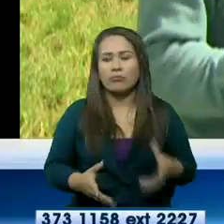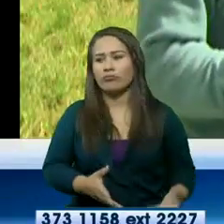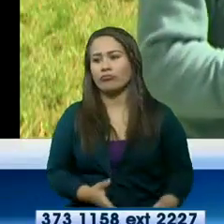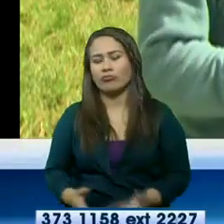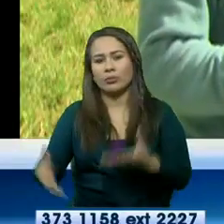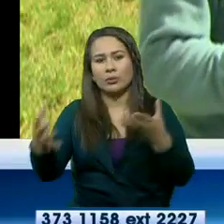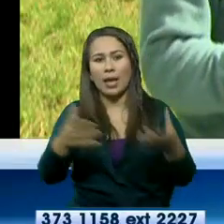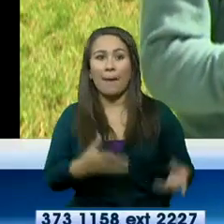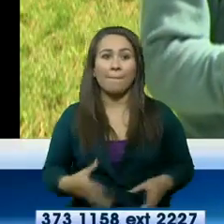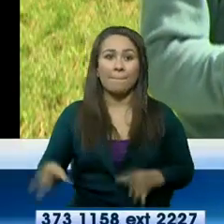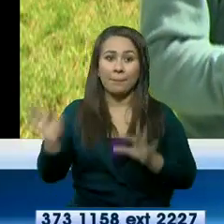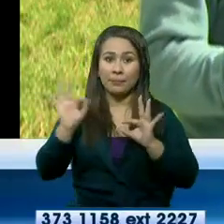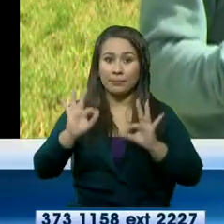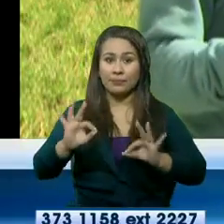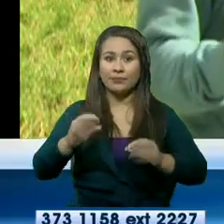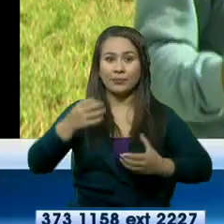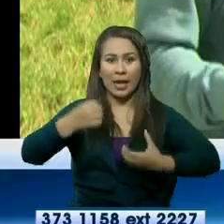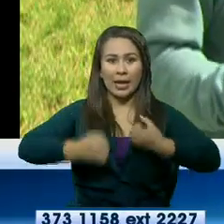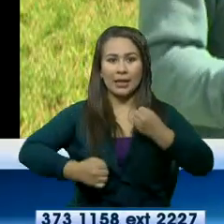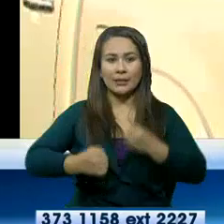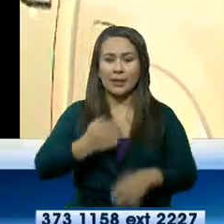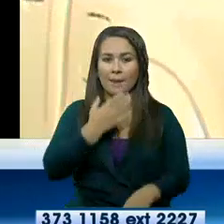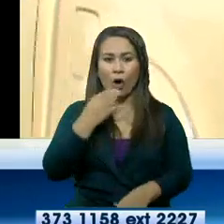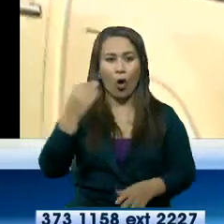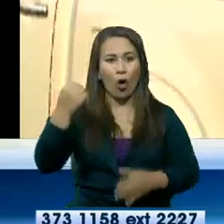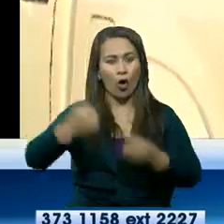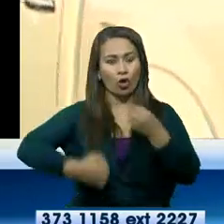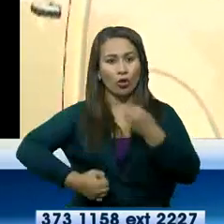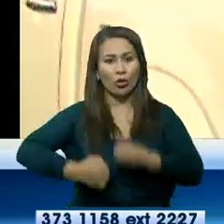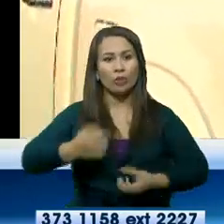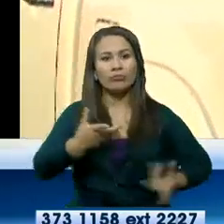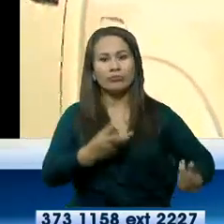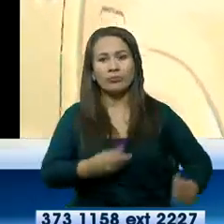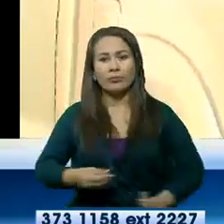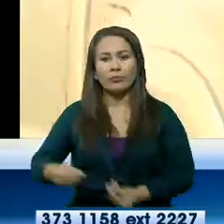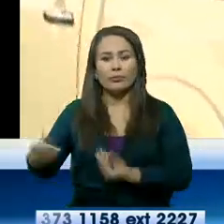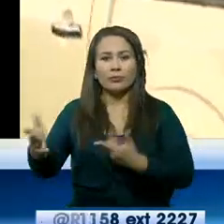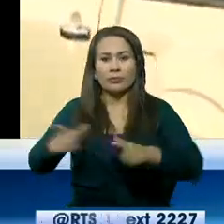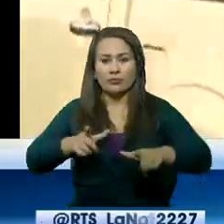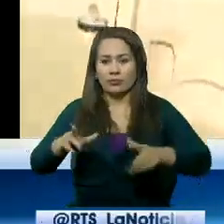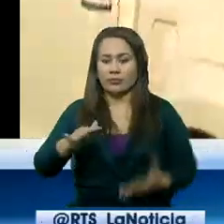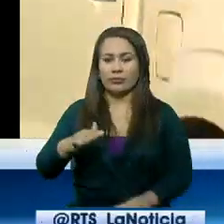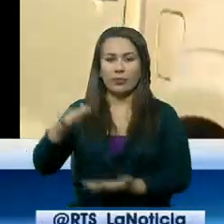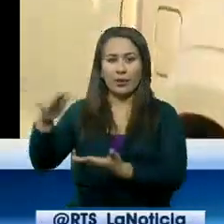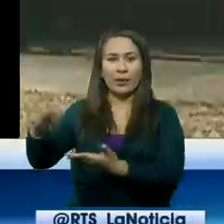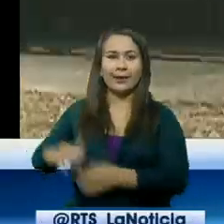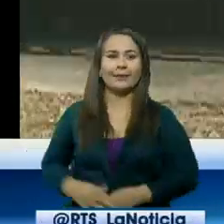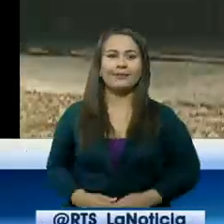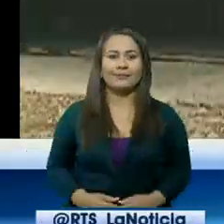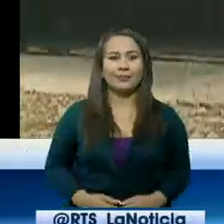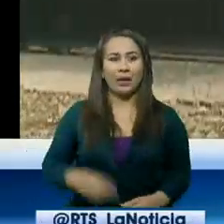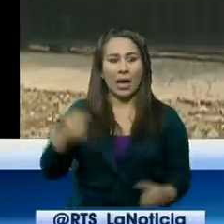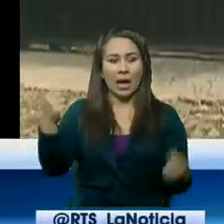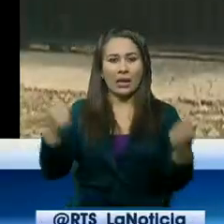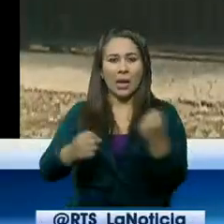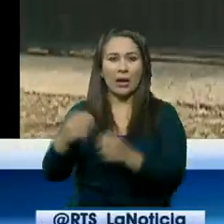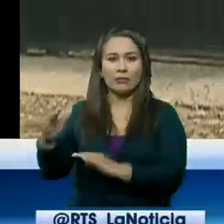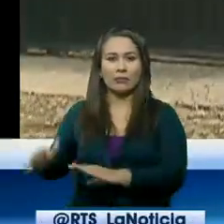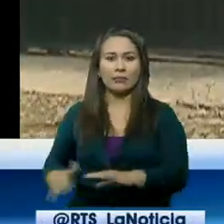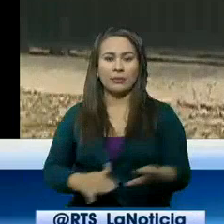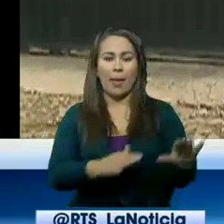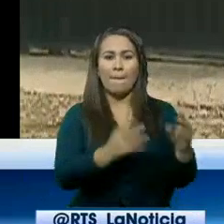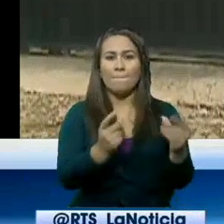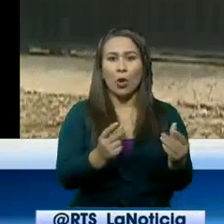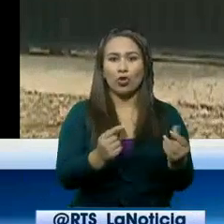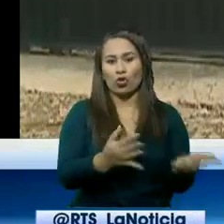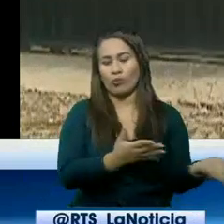sea de calidad, después de lo que se ordeña, se les lleva bien cernido, se saca al carro, se carga y se lleva, lo más pronto tiene